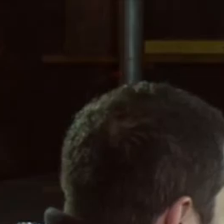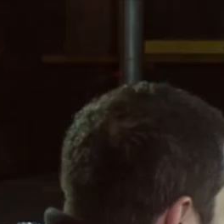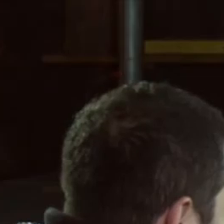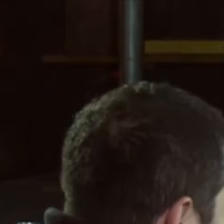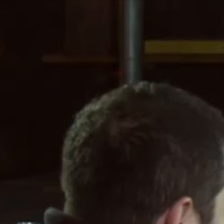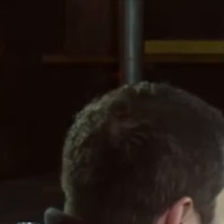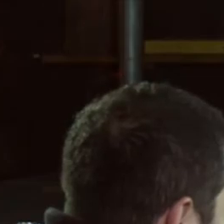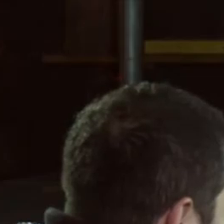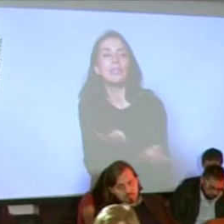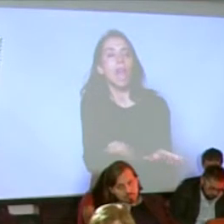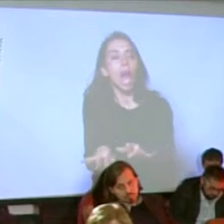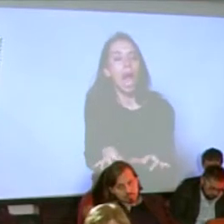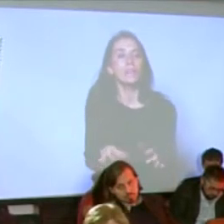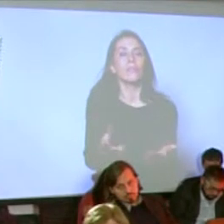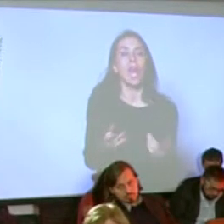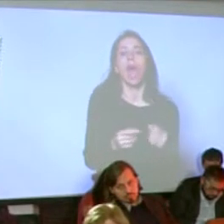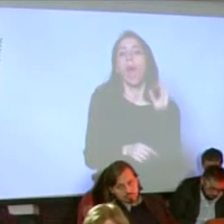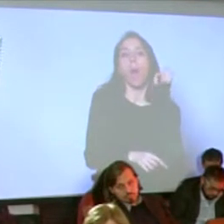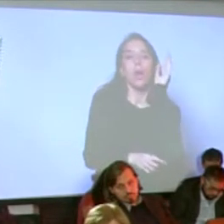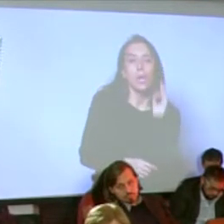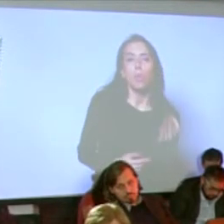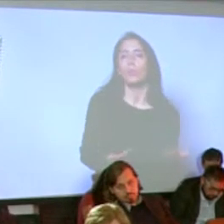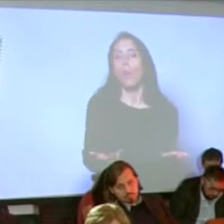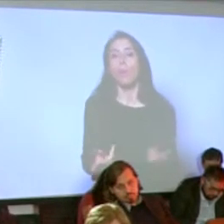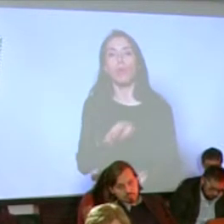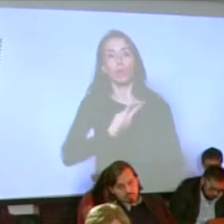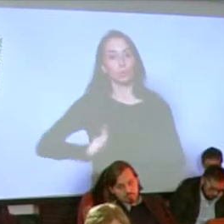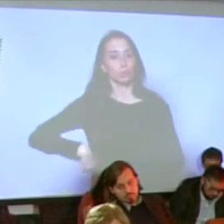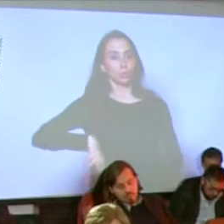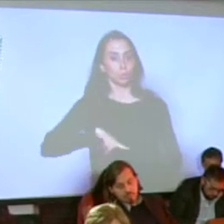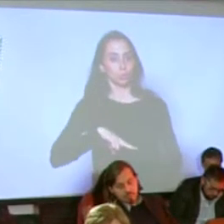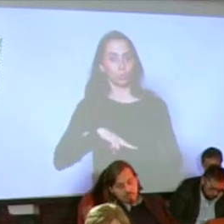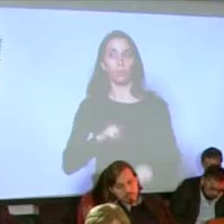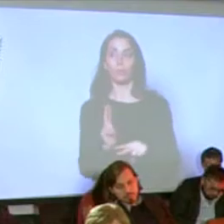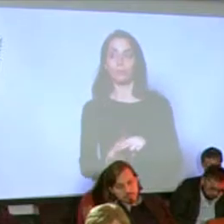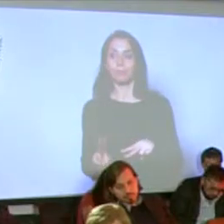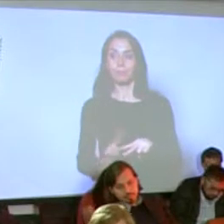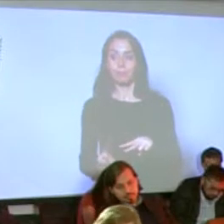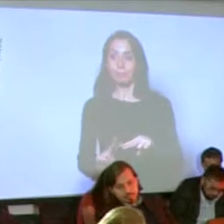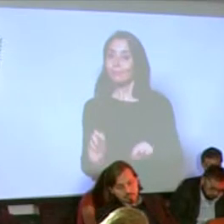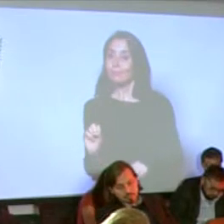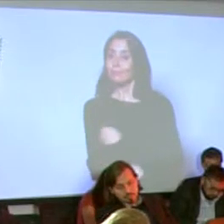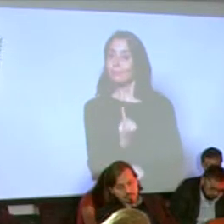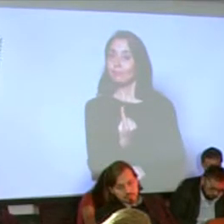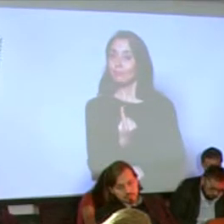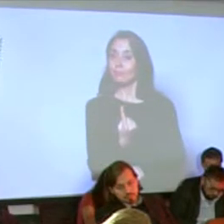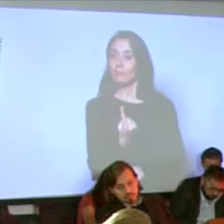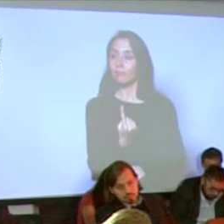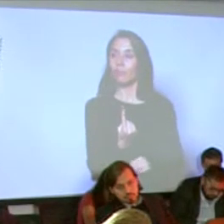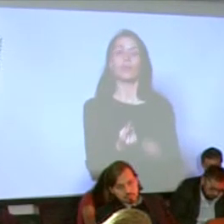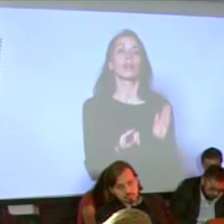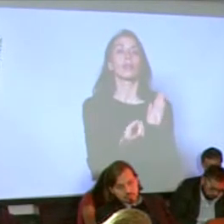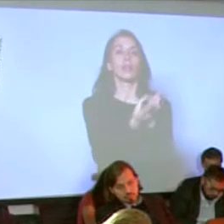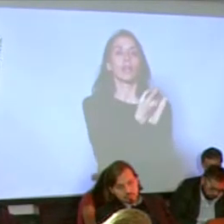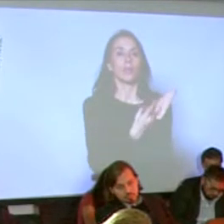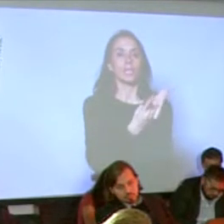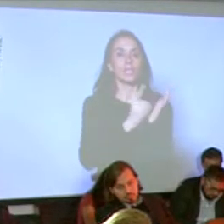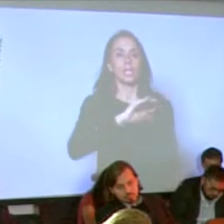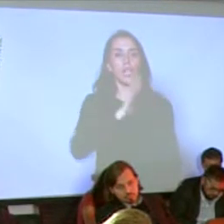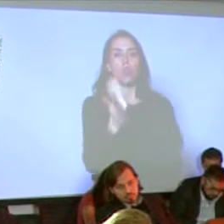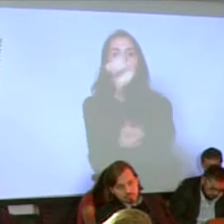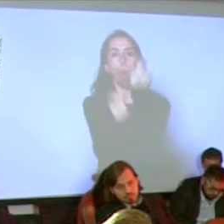O sea, ¿qué tipo de reuniones, qué tipo de nosotros de lo que hemos estado haciendo, primero es tomar el diseño universal de